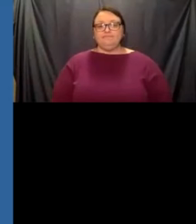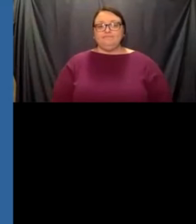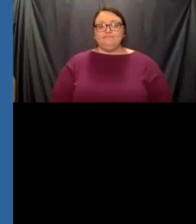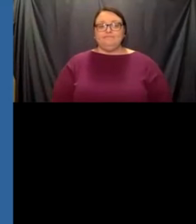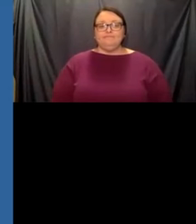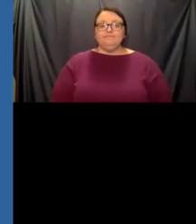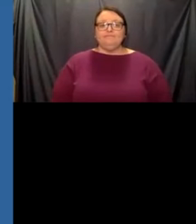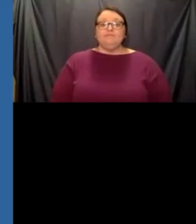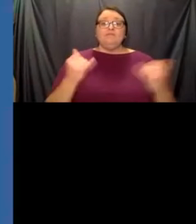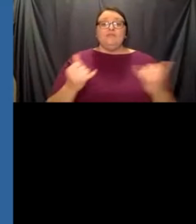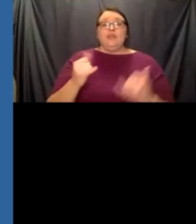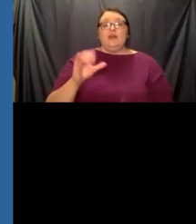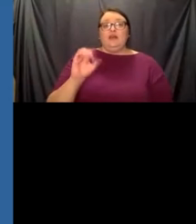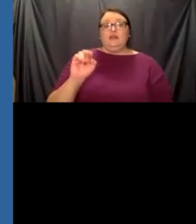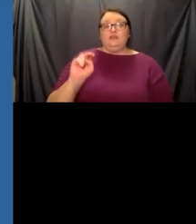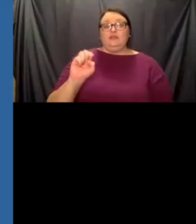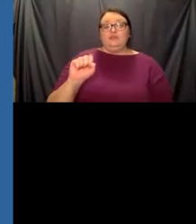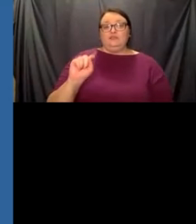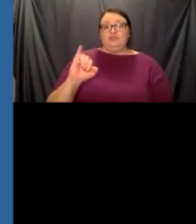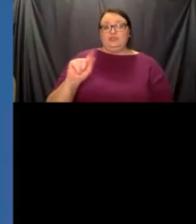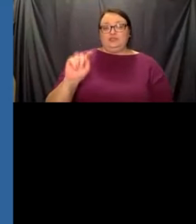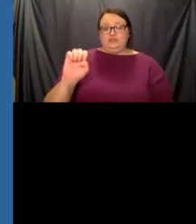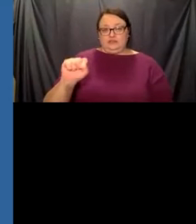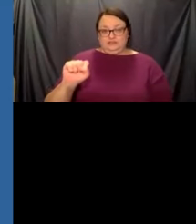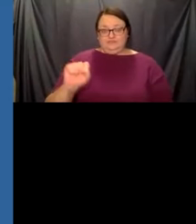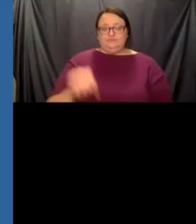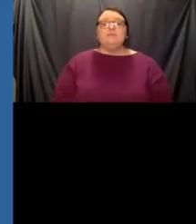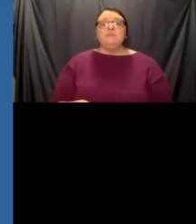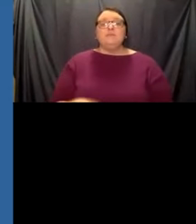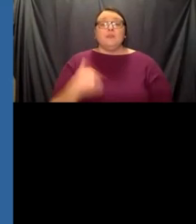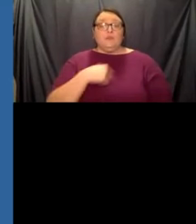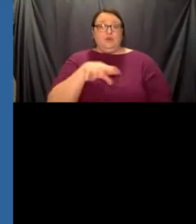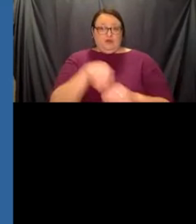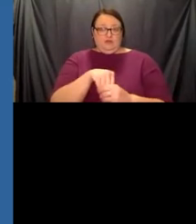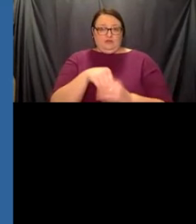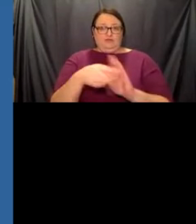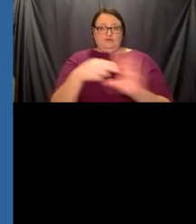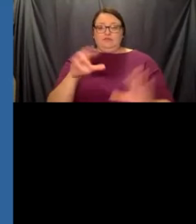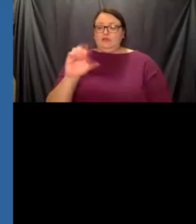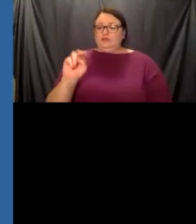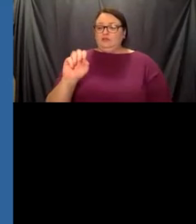lo que algunos de ese enfoque es probable que cambie.